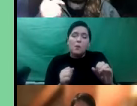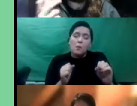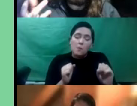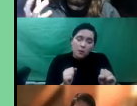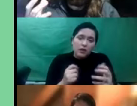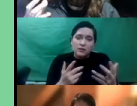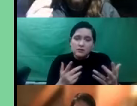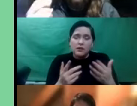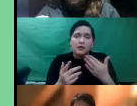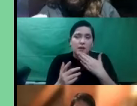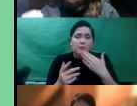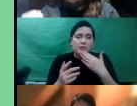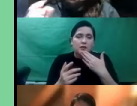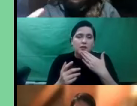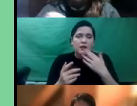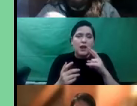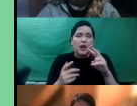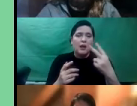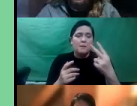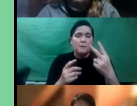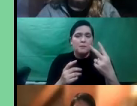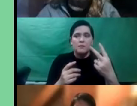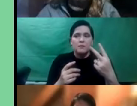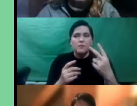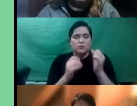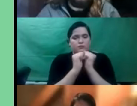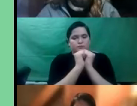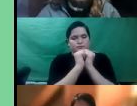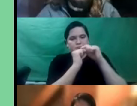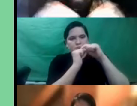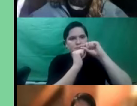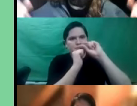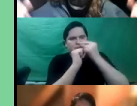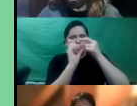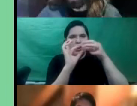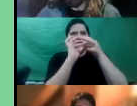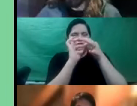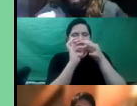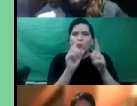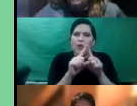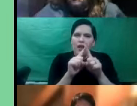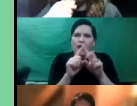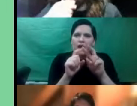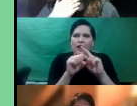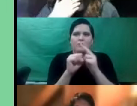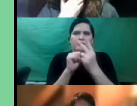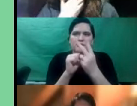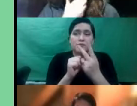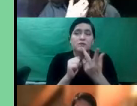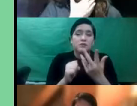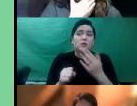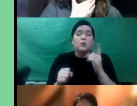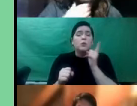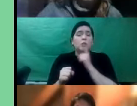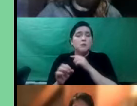cambios locales en regiones que están fuertemente conectadas del cerebro. Y finalmente, para darle un poco más de sustento a los